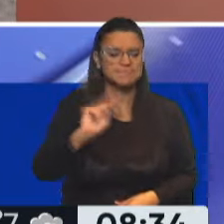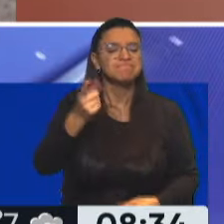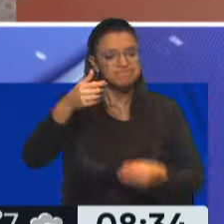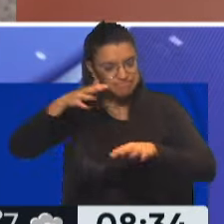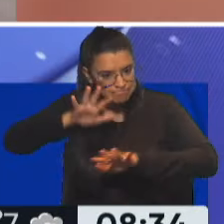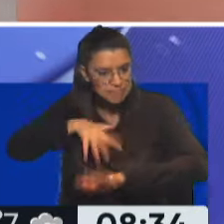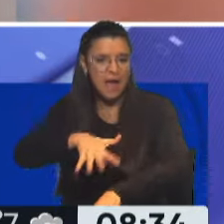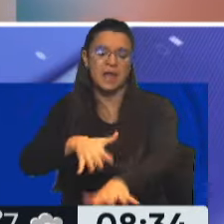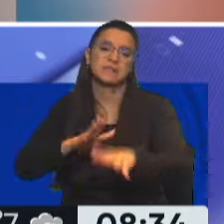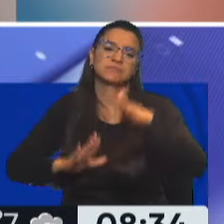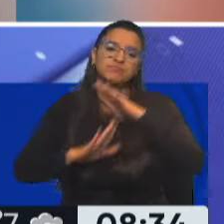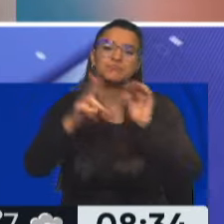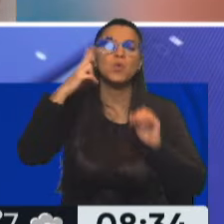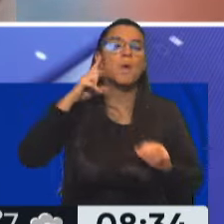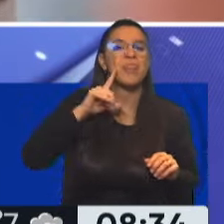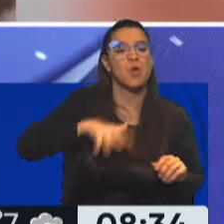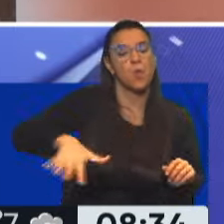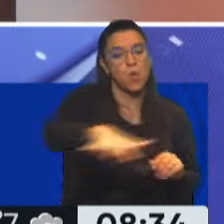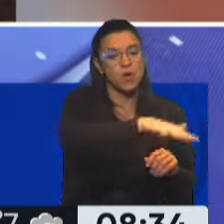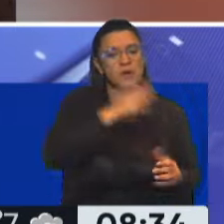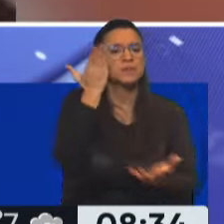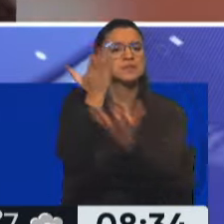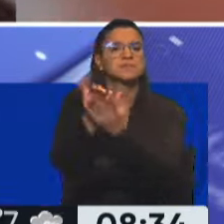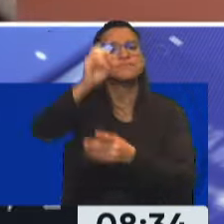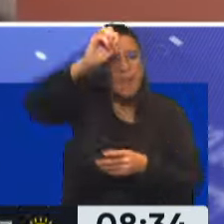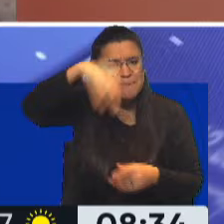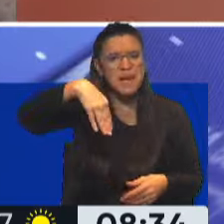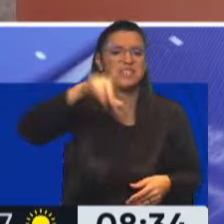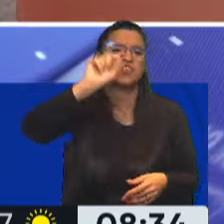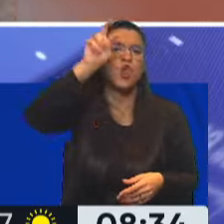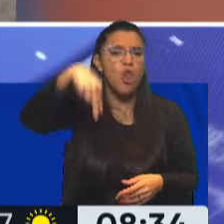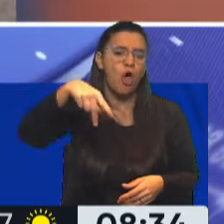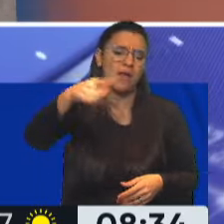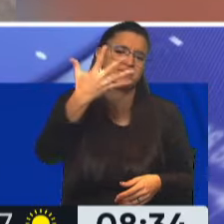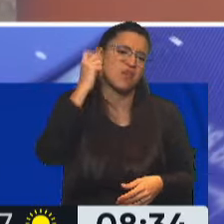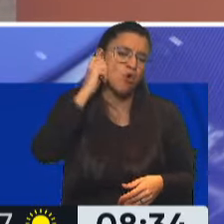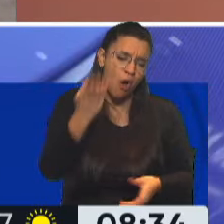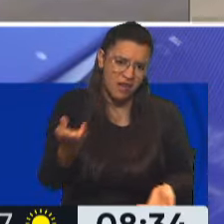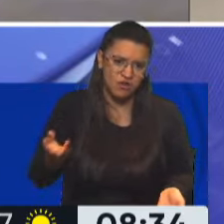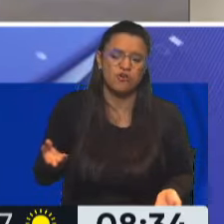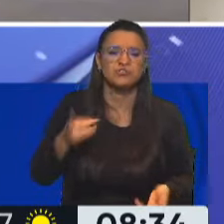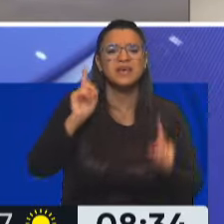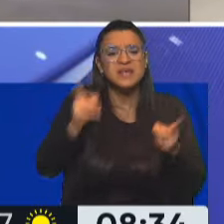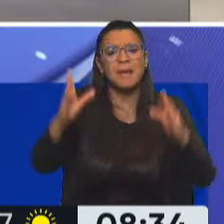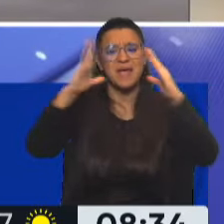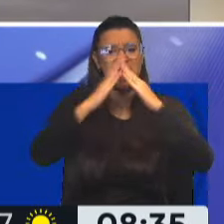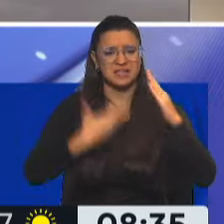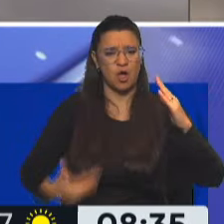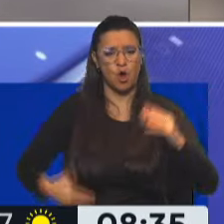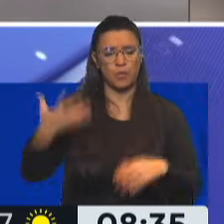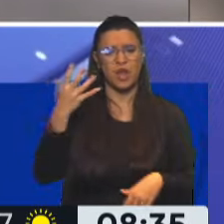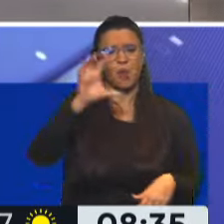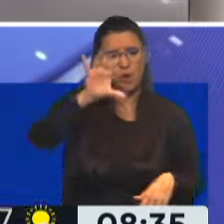marcha el 9 de julio para exigir la aparición del nene de 5 años también hubo reclamos frente a la casa de gobierno de la